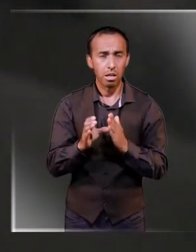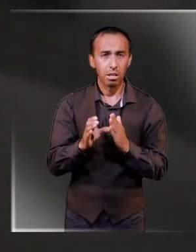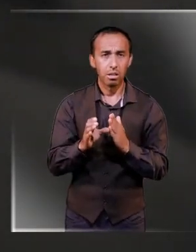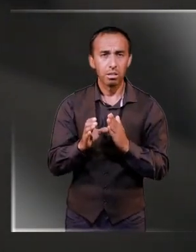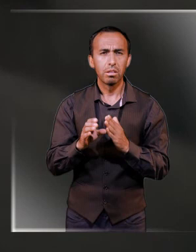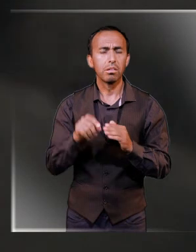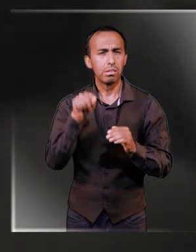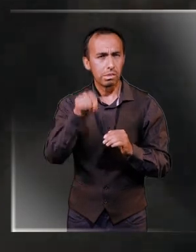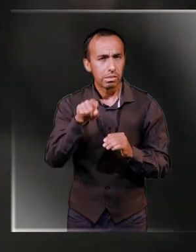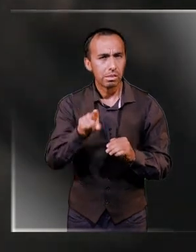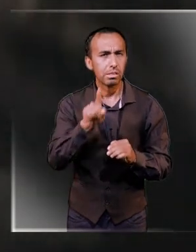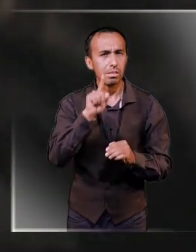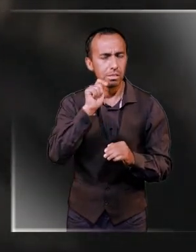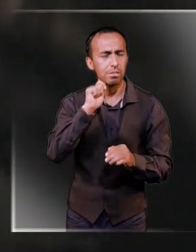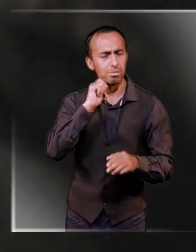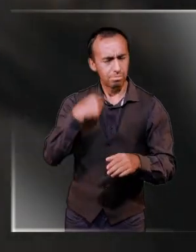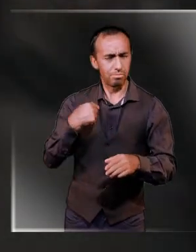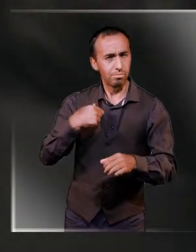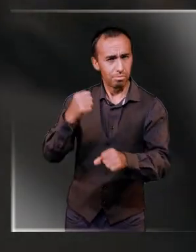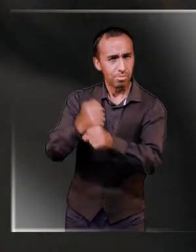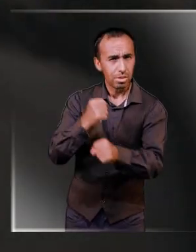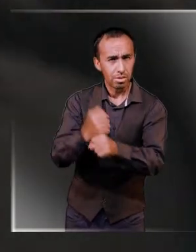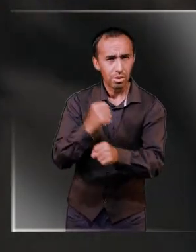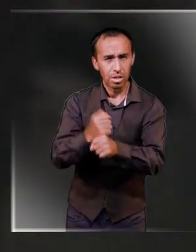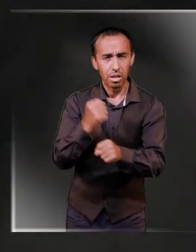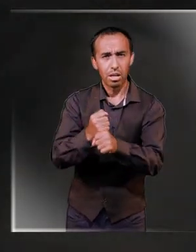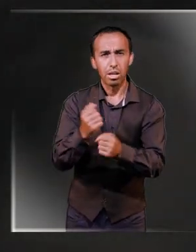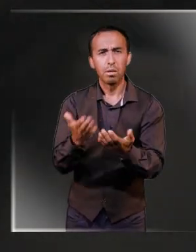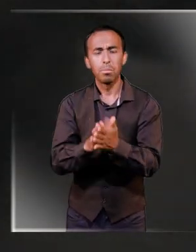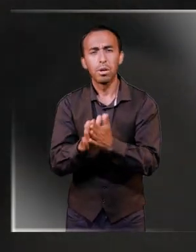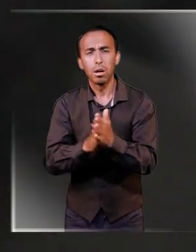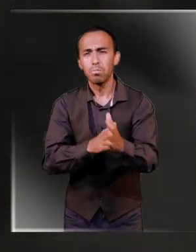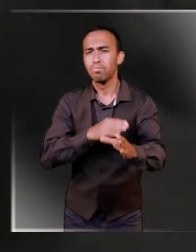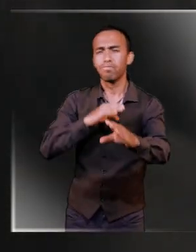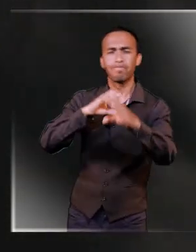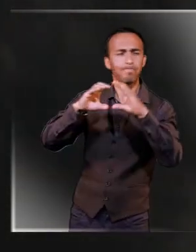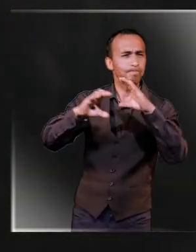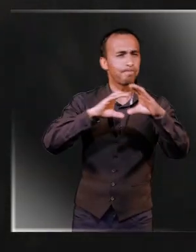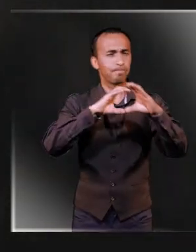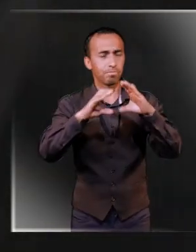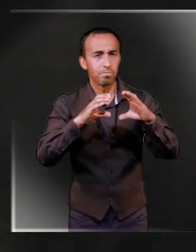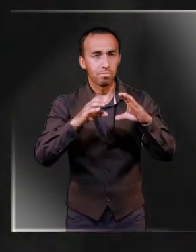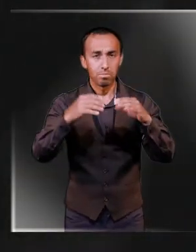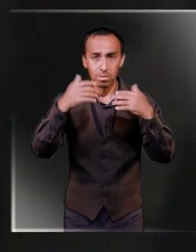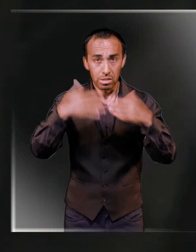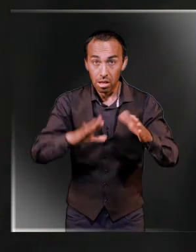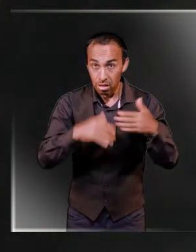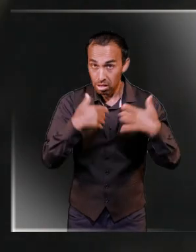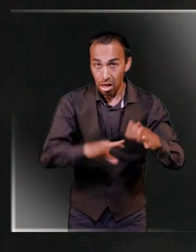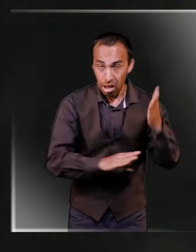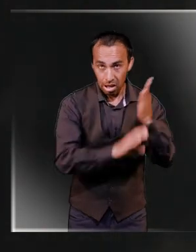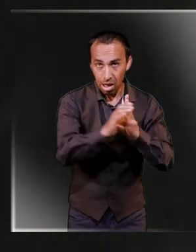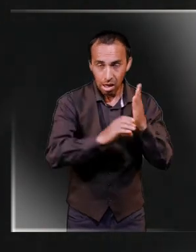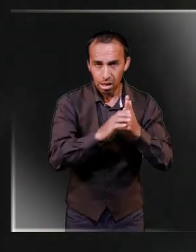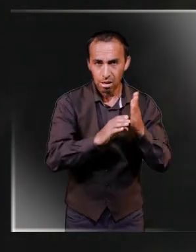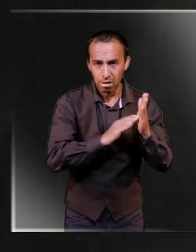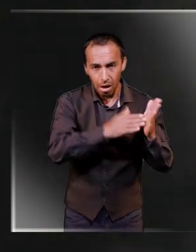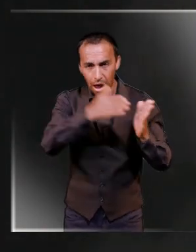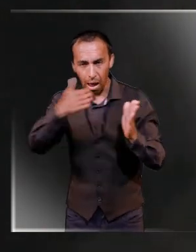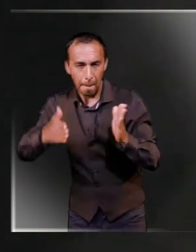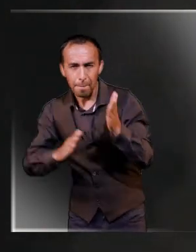Católica en Santiago. Y después trabajé en Concepción y rápidamente, bueno, estando ya en la carrera, me puse a